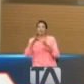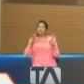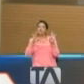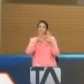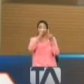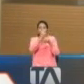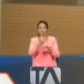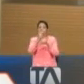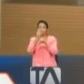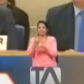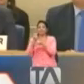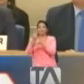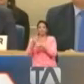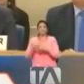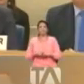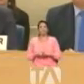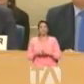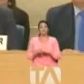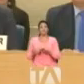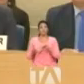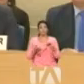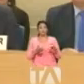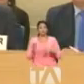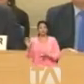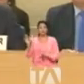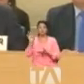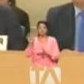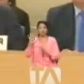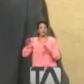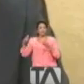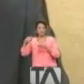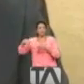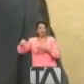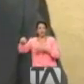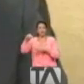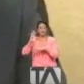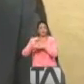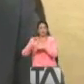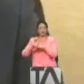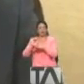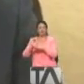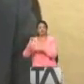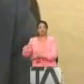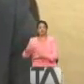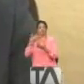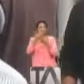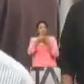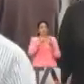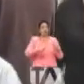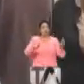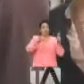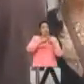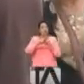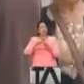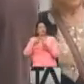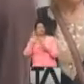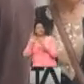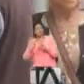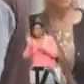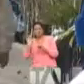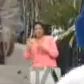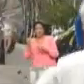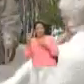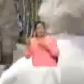y agresiones. La delegación ecuatoriana presentó ante el Consejo de Derechos Humanos de la ONU la situación del país con cifras sobre el sistema de